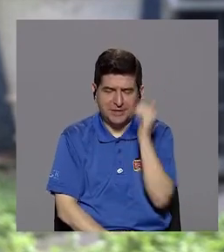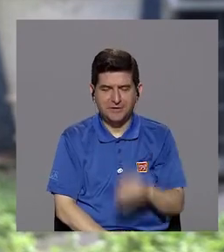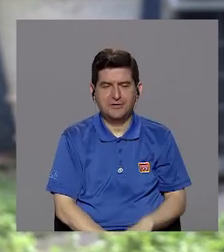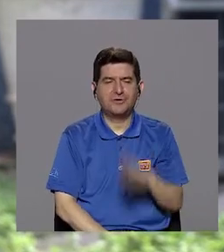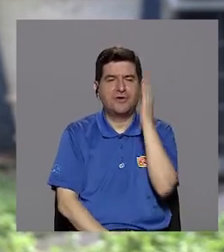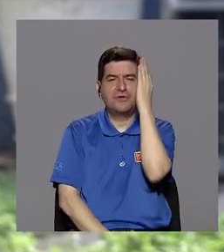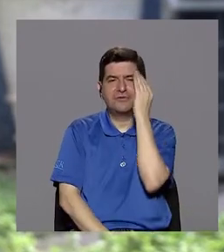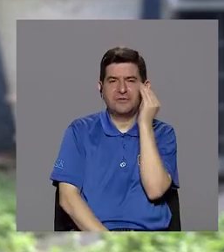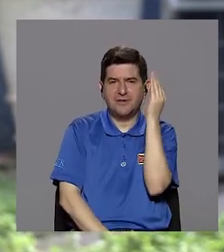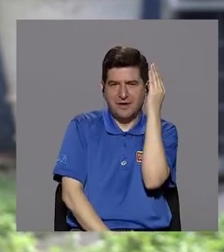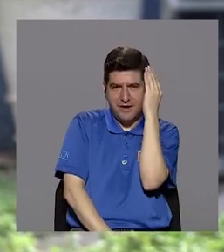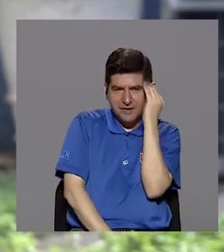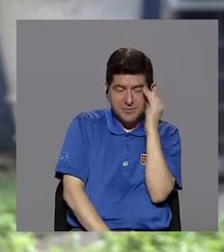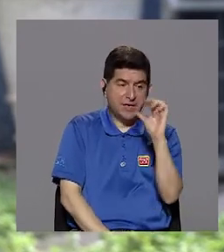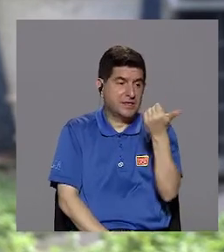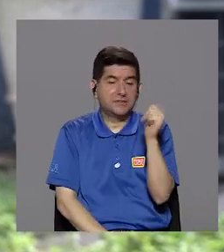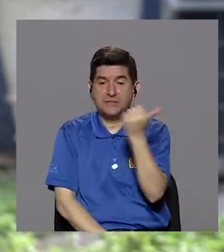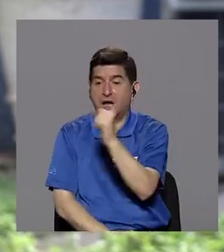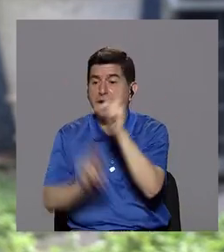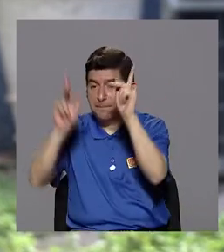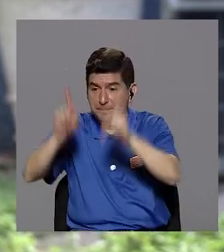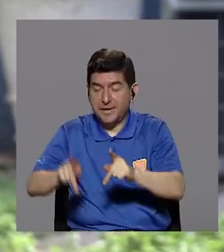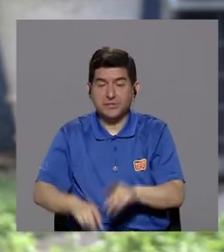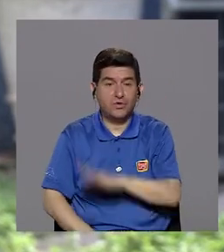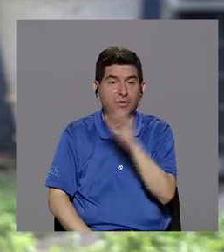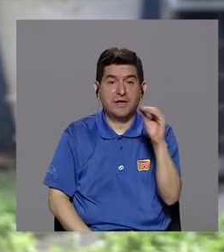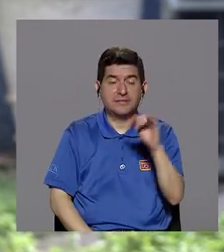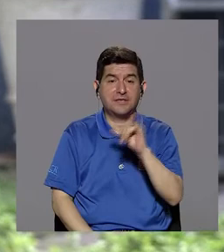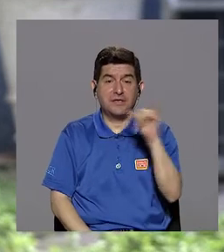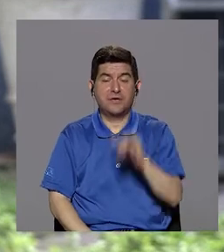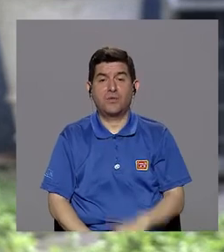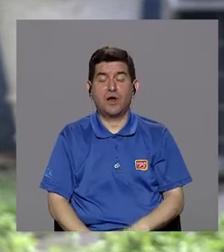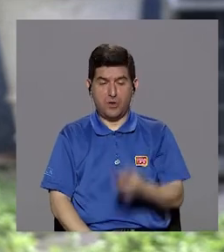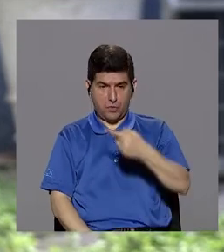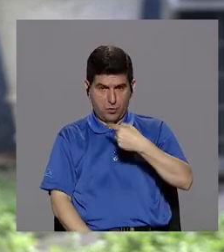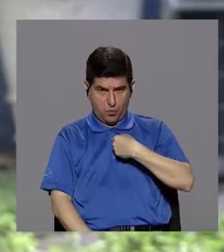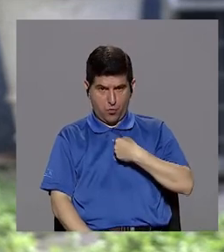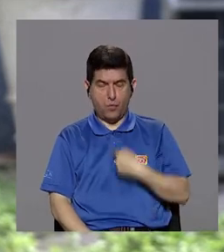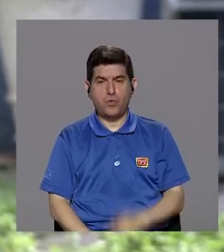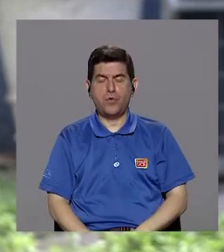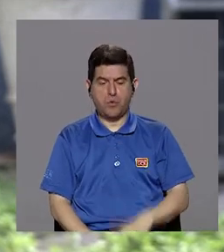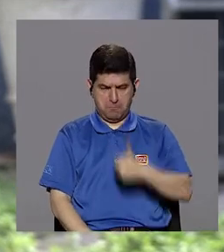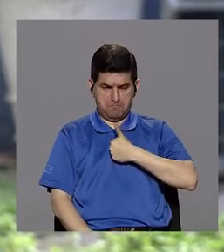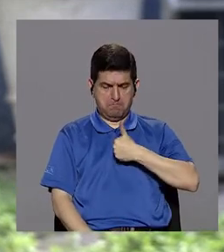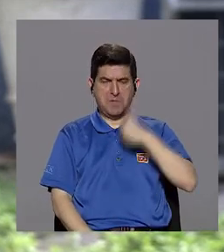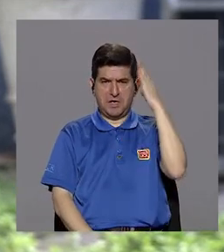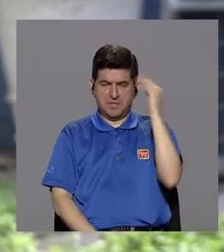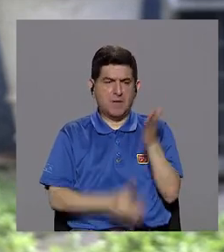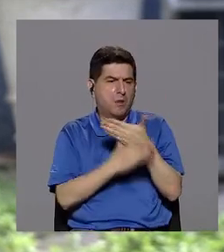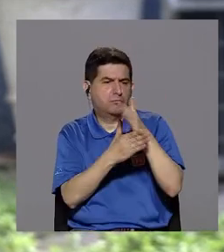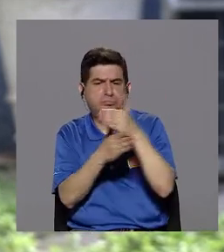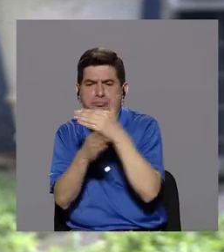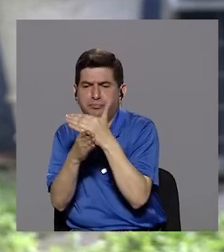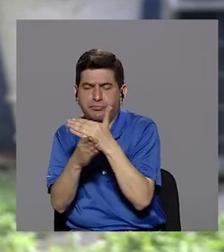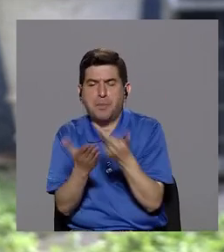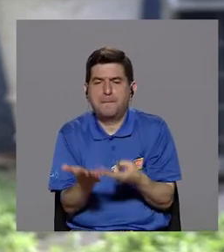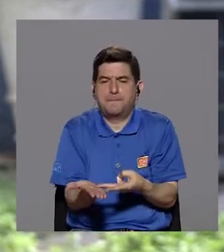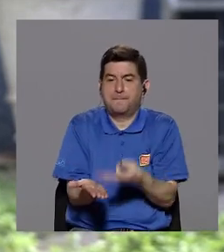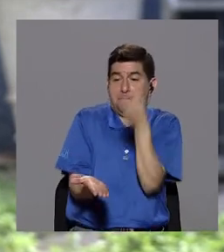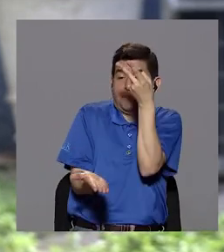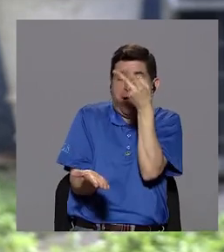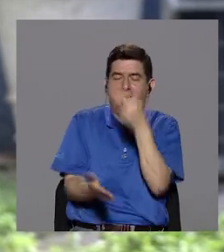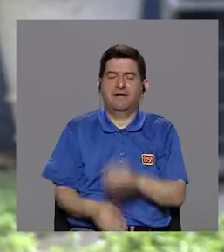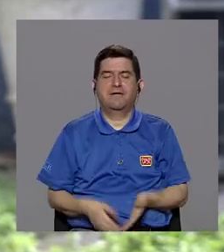las experiencias de otras personas y el compartir la propia experiencia lo que enriquece